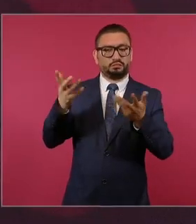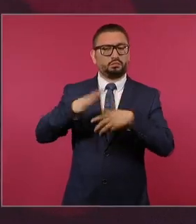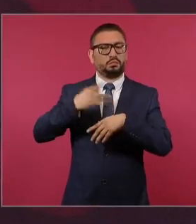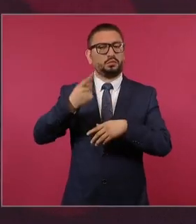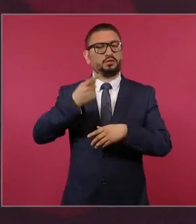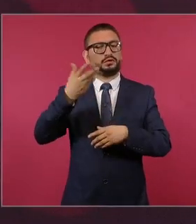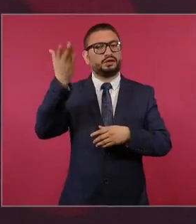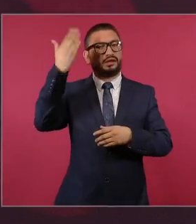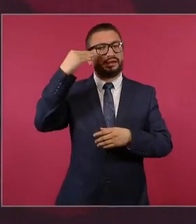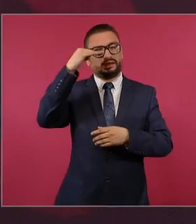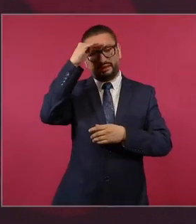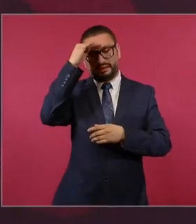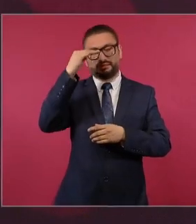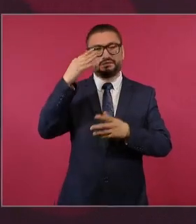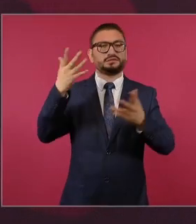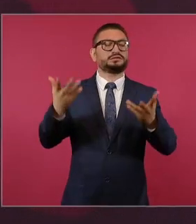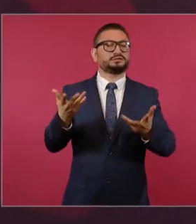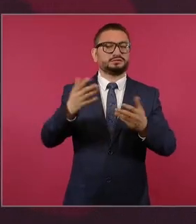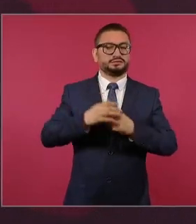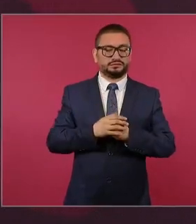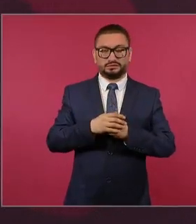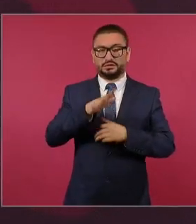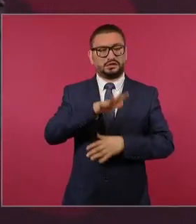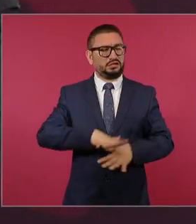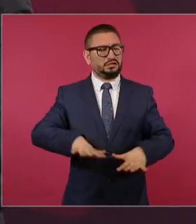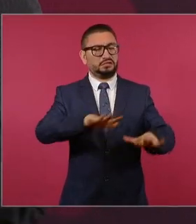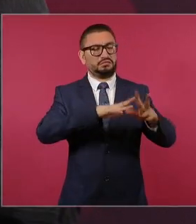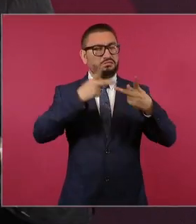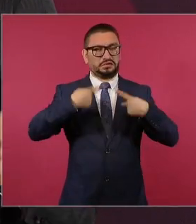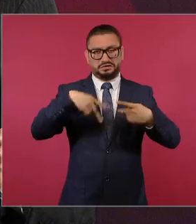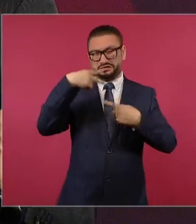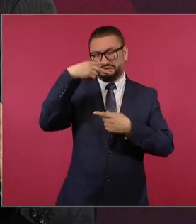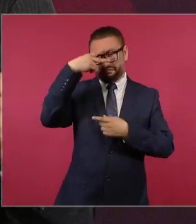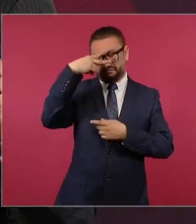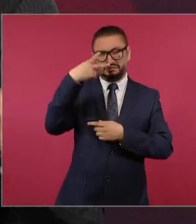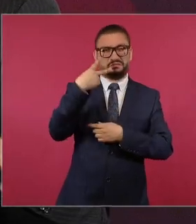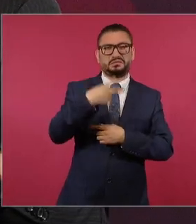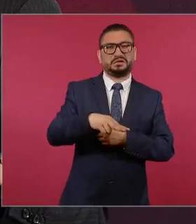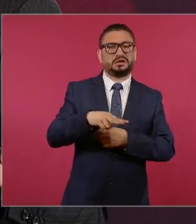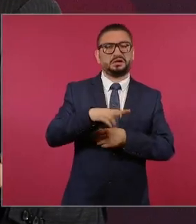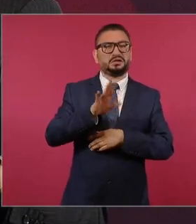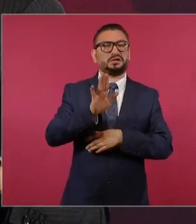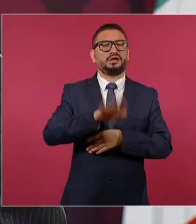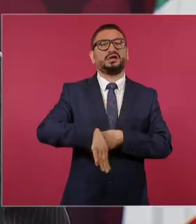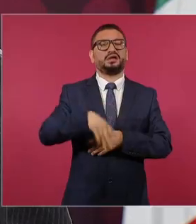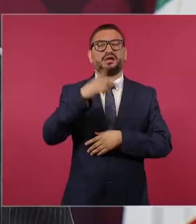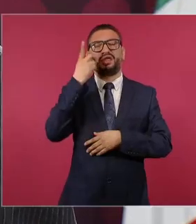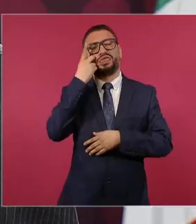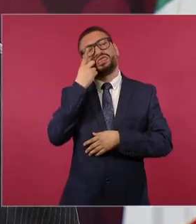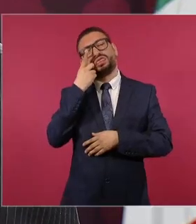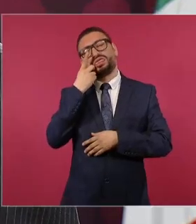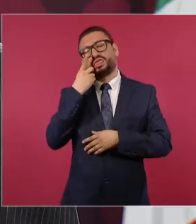porque pensaban que el pueblo estaba dormido.